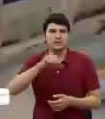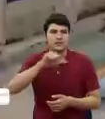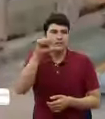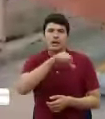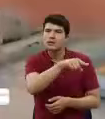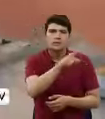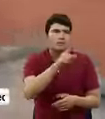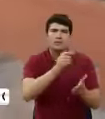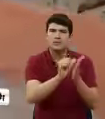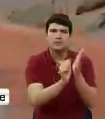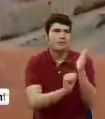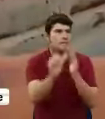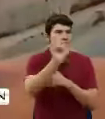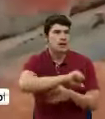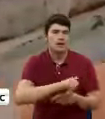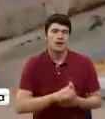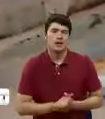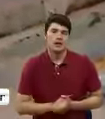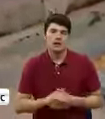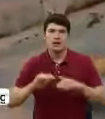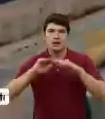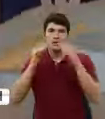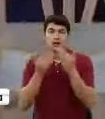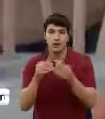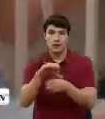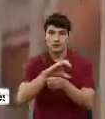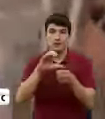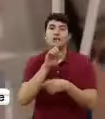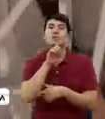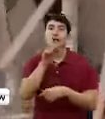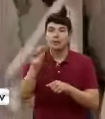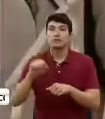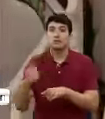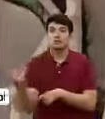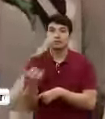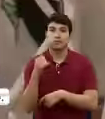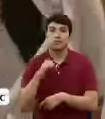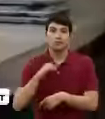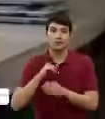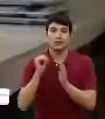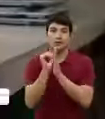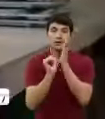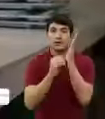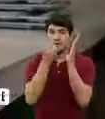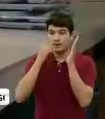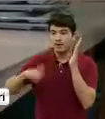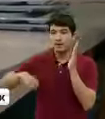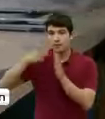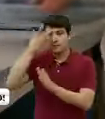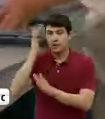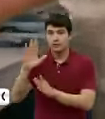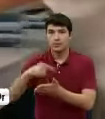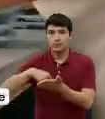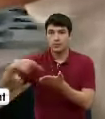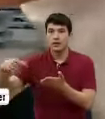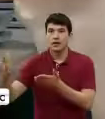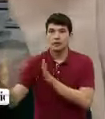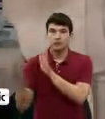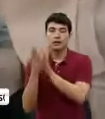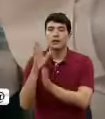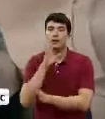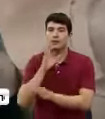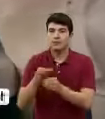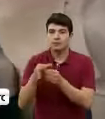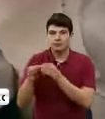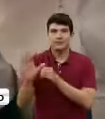puede. Vale la pena destacar que colegios de Bucaramanga sí cuentan con el plan de alimentación debido a que el contrato lo maneja directamente el